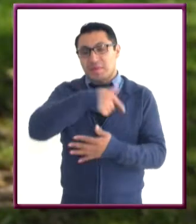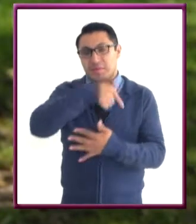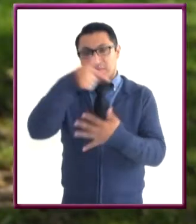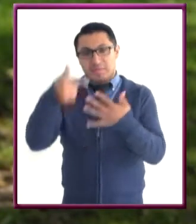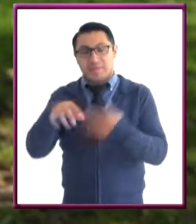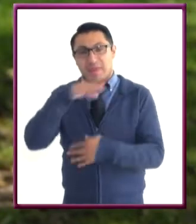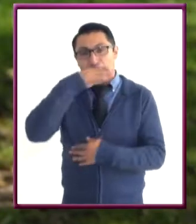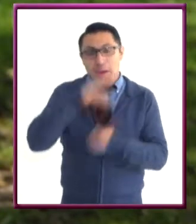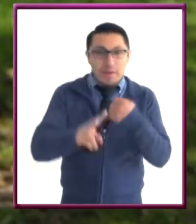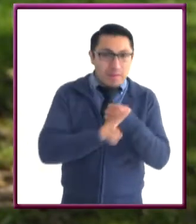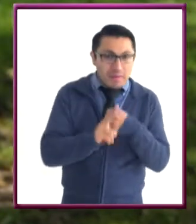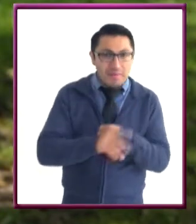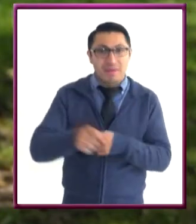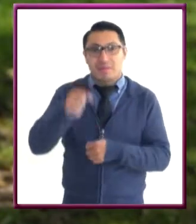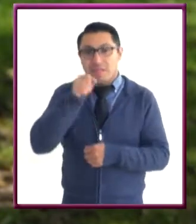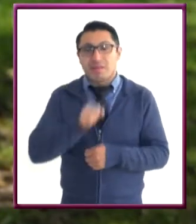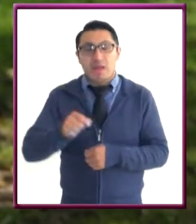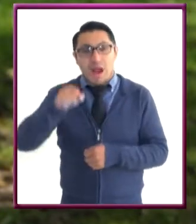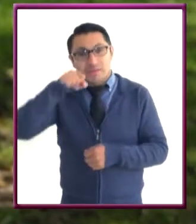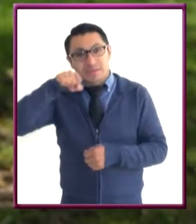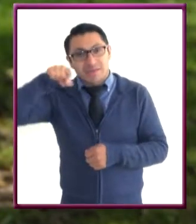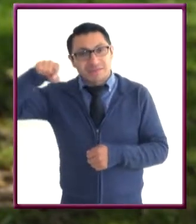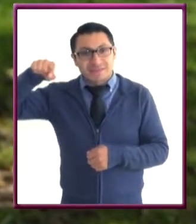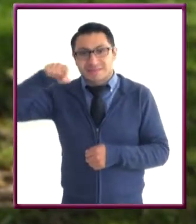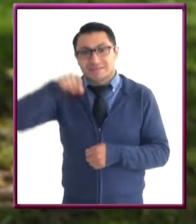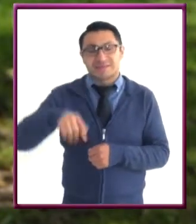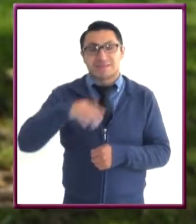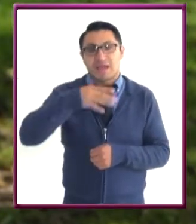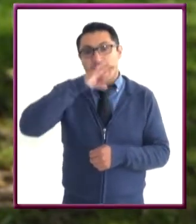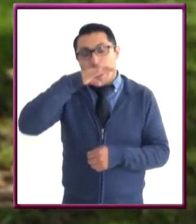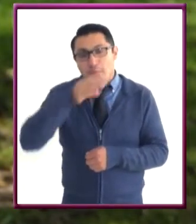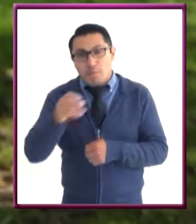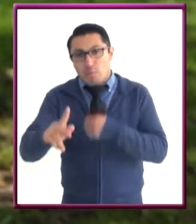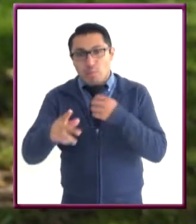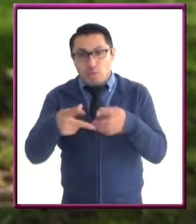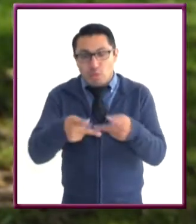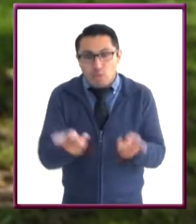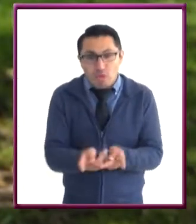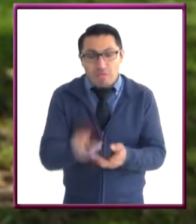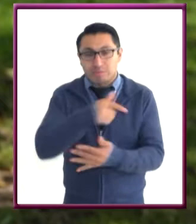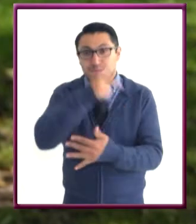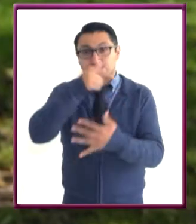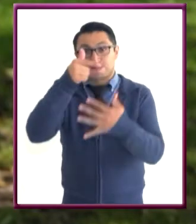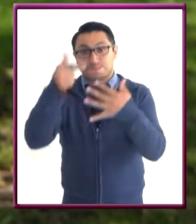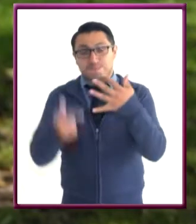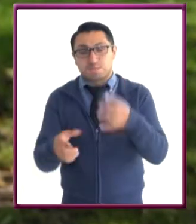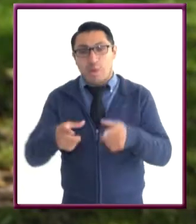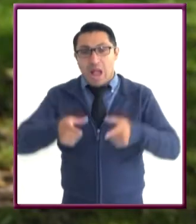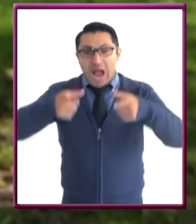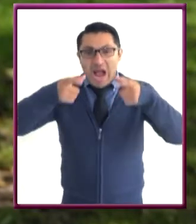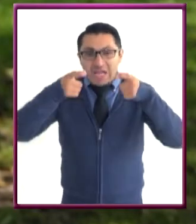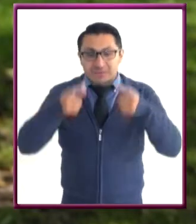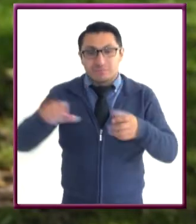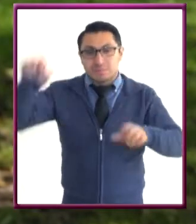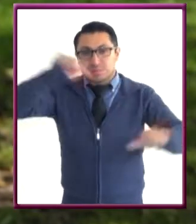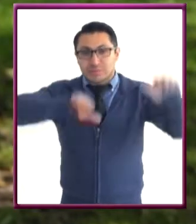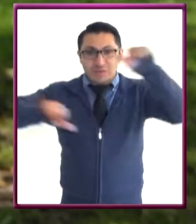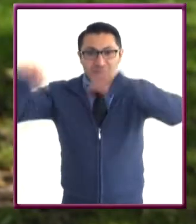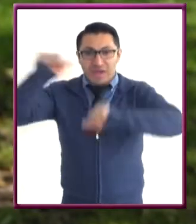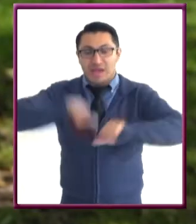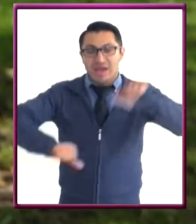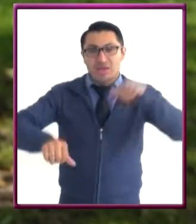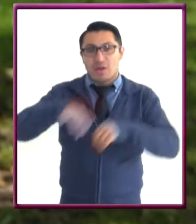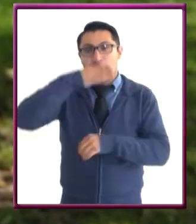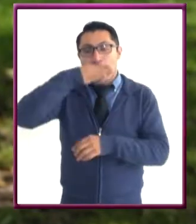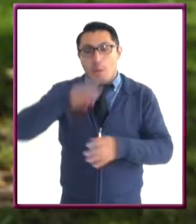tlayudas, esquites, trolelotes, pozole, tamales, tlacoyos, sopes, gorditas, atole, mole